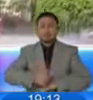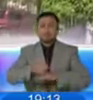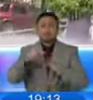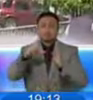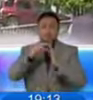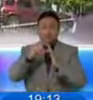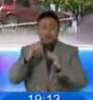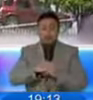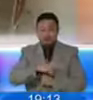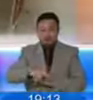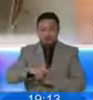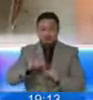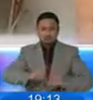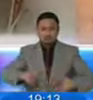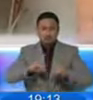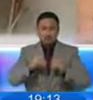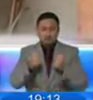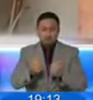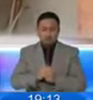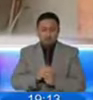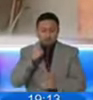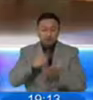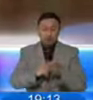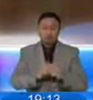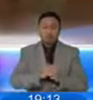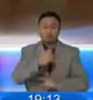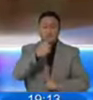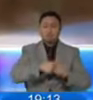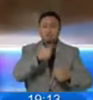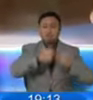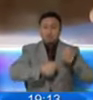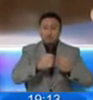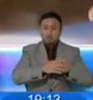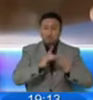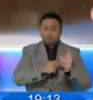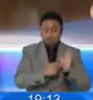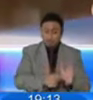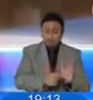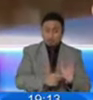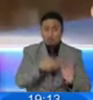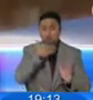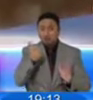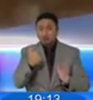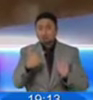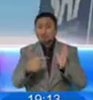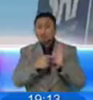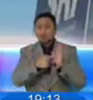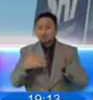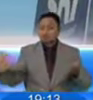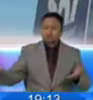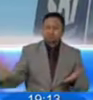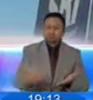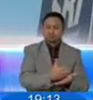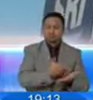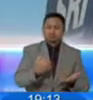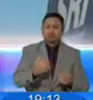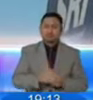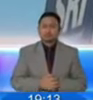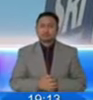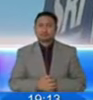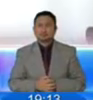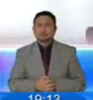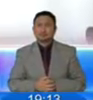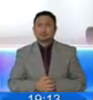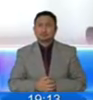organismo de control tributario se registraron en mayo, calificado como el de mejor recaudación durante los últimos 46